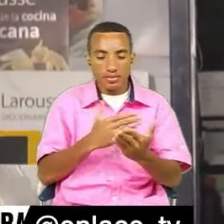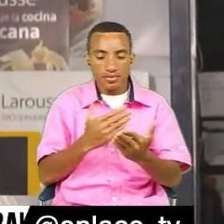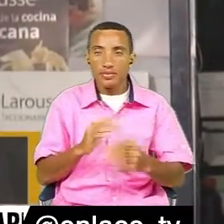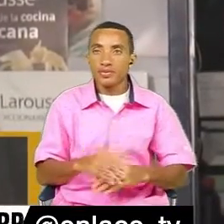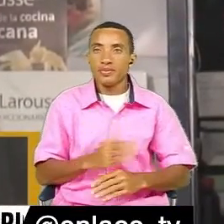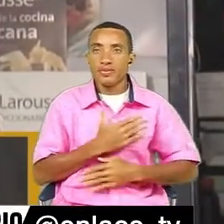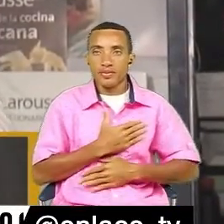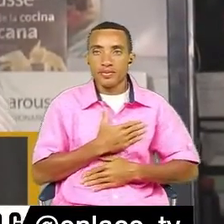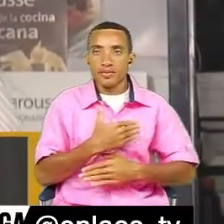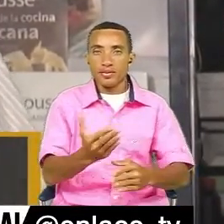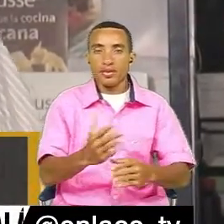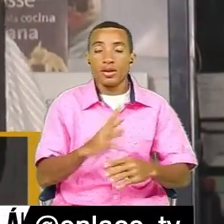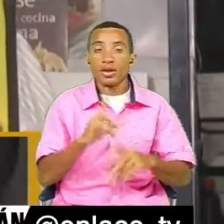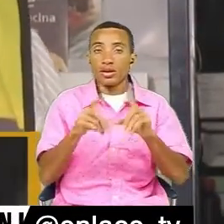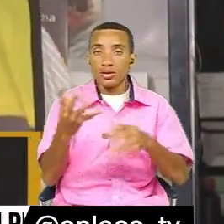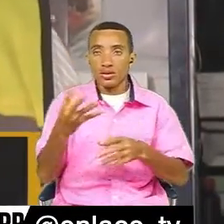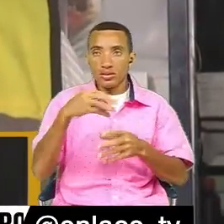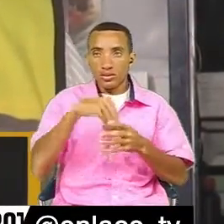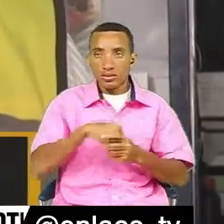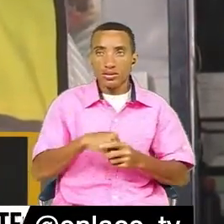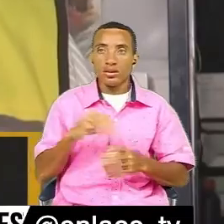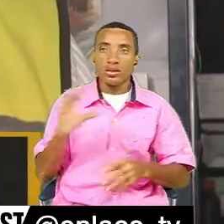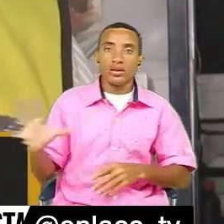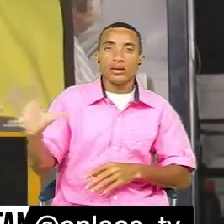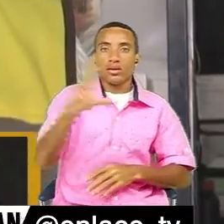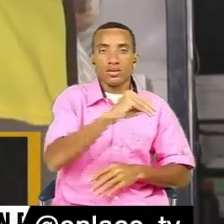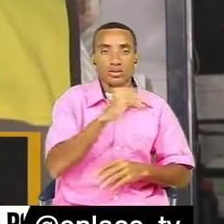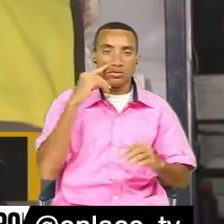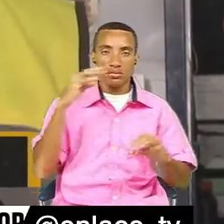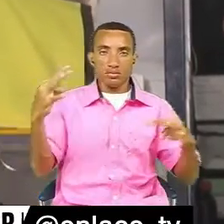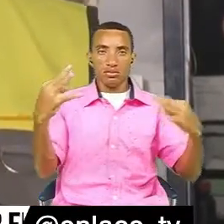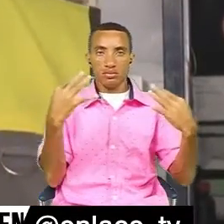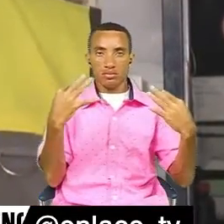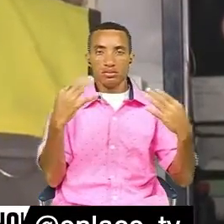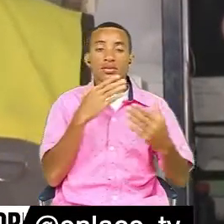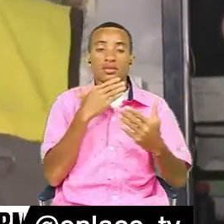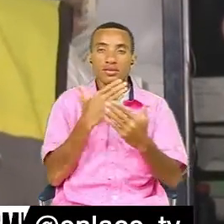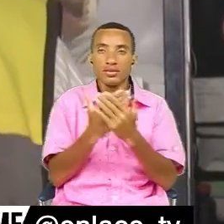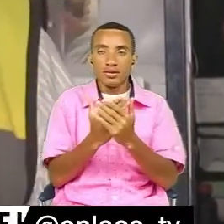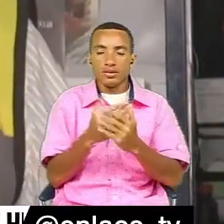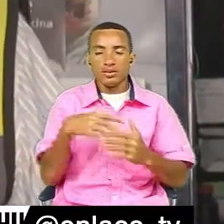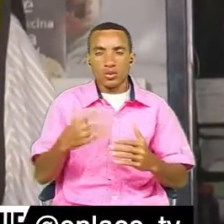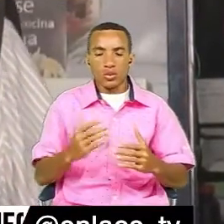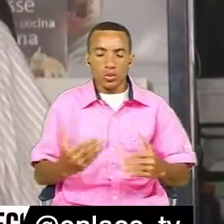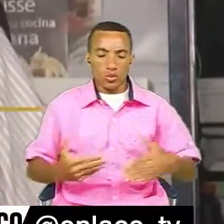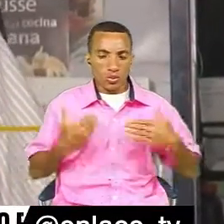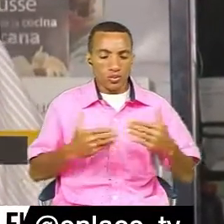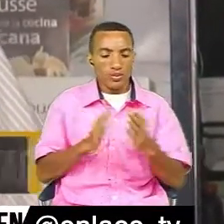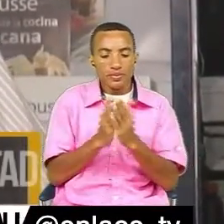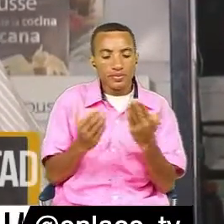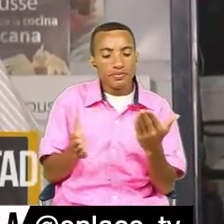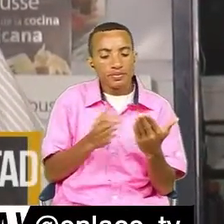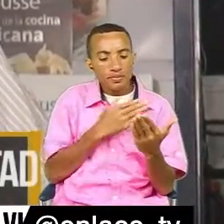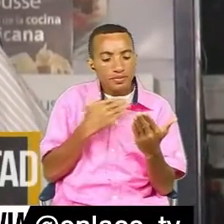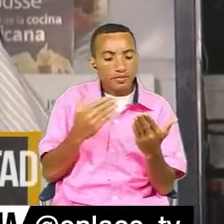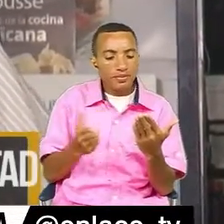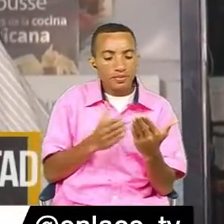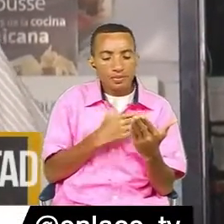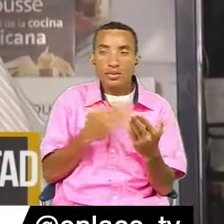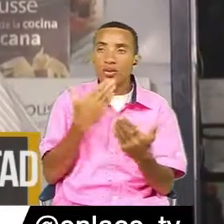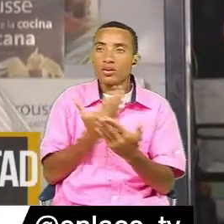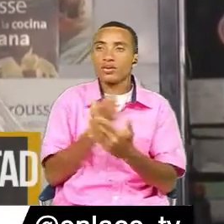Saludos Sara, saludos compañeros en estudios y a toda nuestra amable de la audiencia. La alegría de leer aquí con Sandra Arciniegas. Estamos a esta hora de la tarde para... Hola, muy